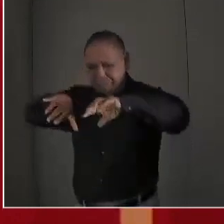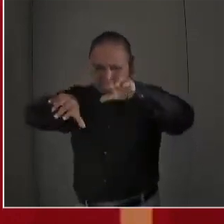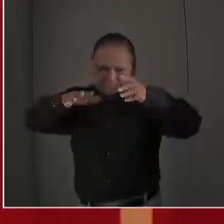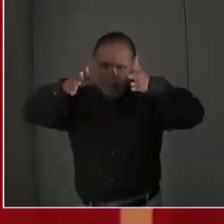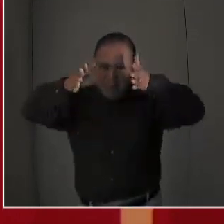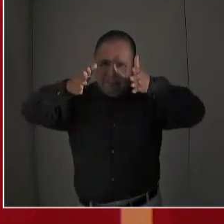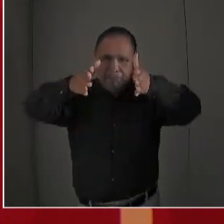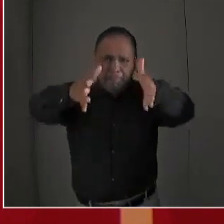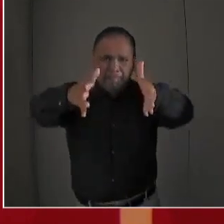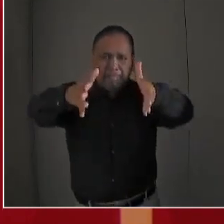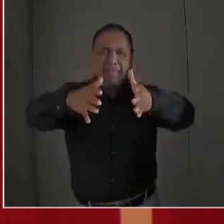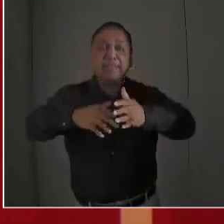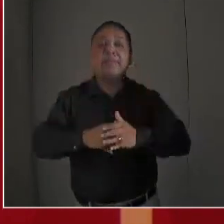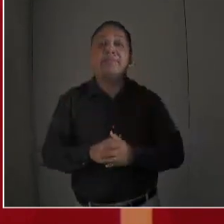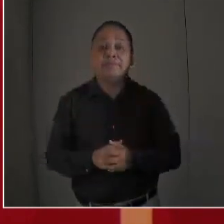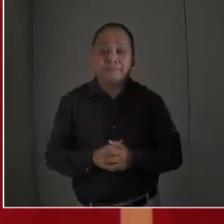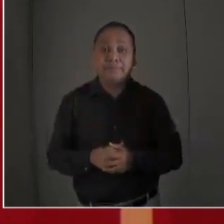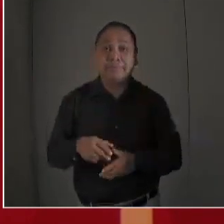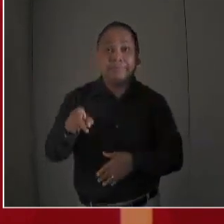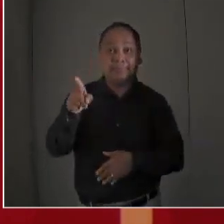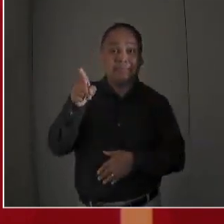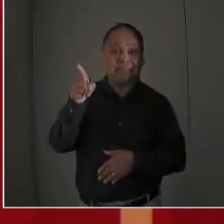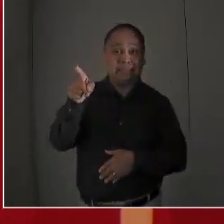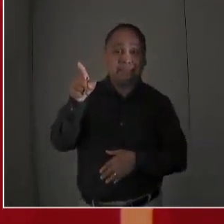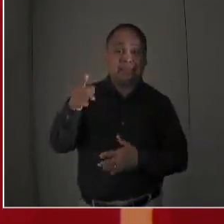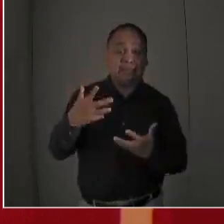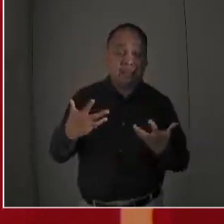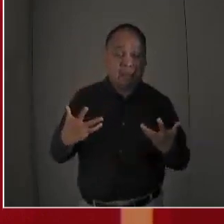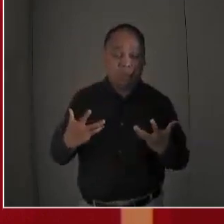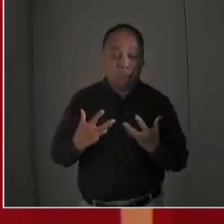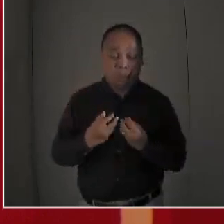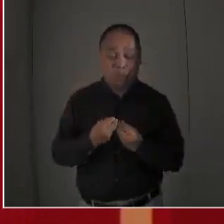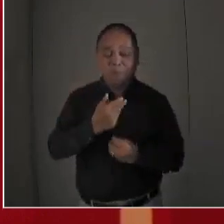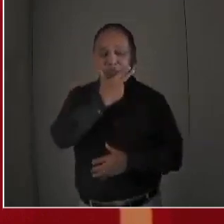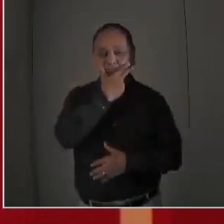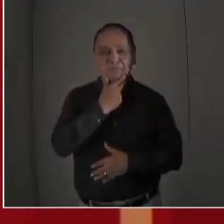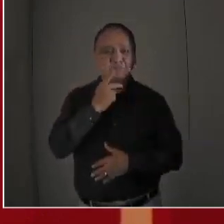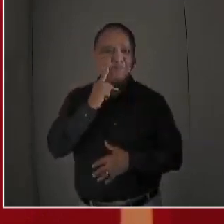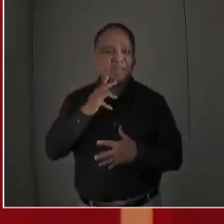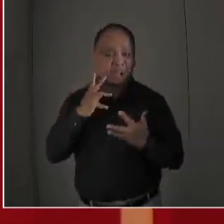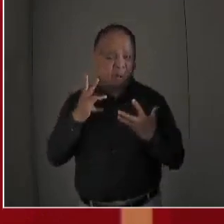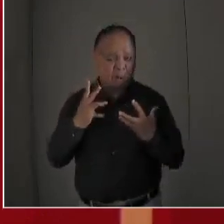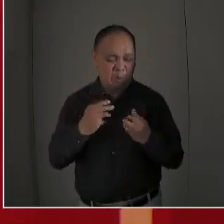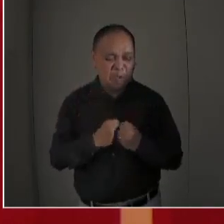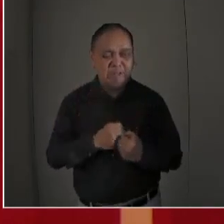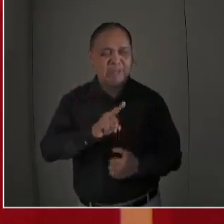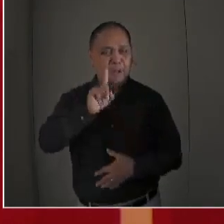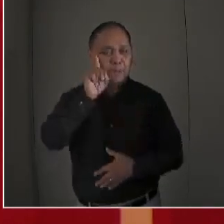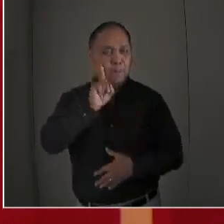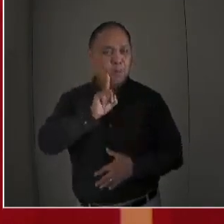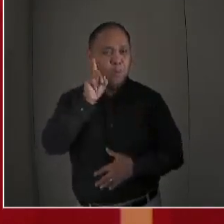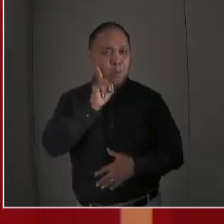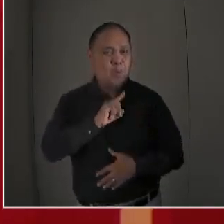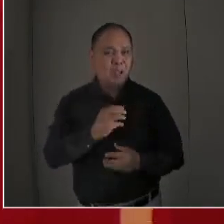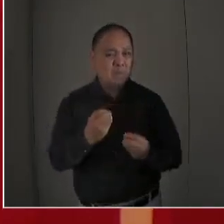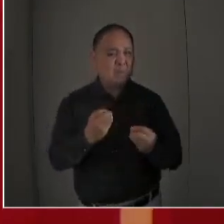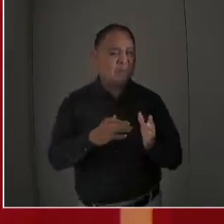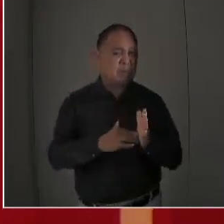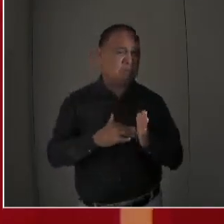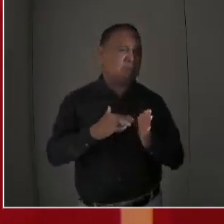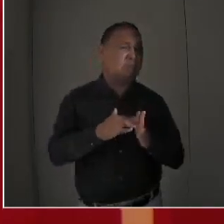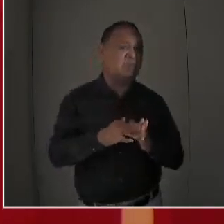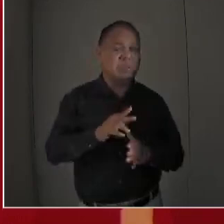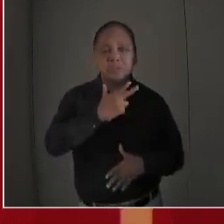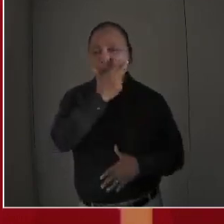un inicio, lográramos juntas y juntos, millones de mujeres y hombres, juntas